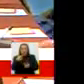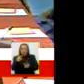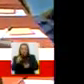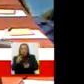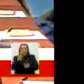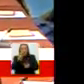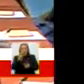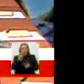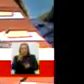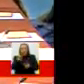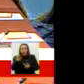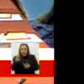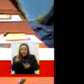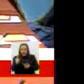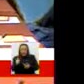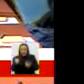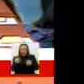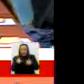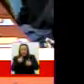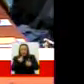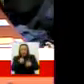Rovira, encantadísima de tenerte aquí.